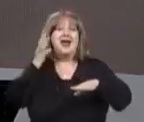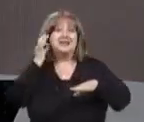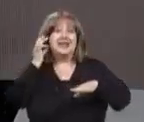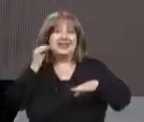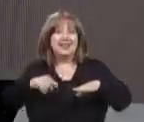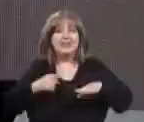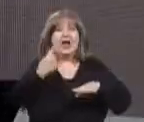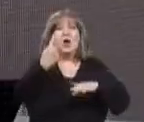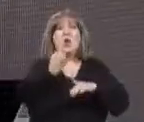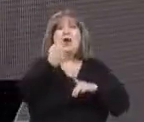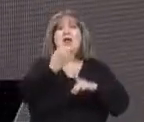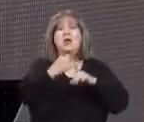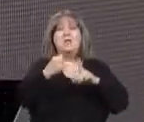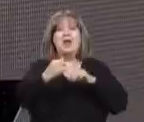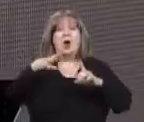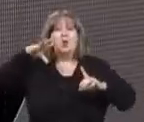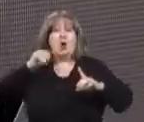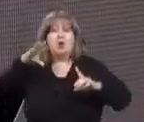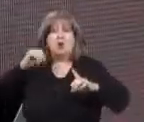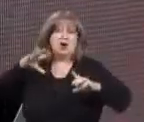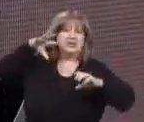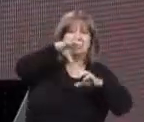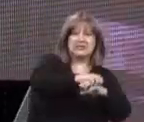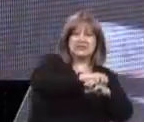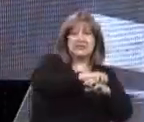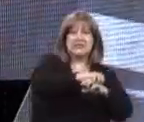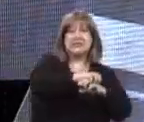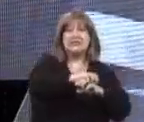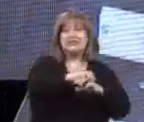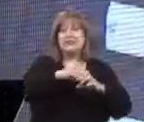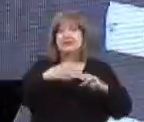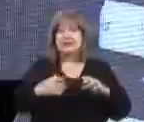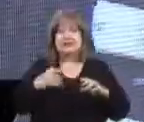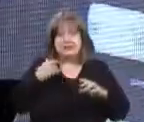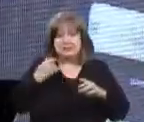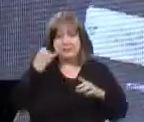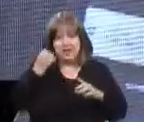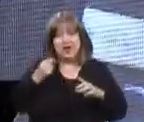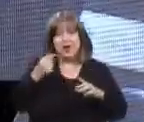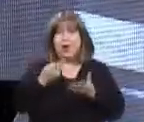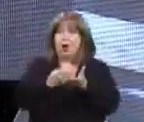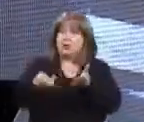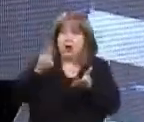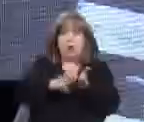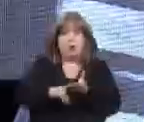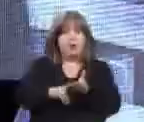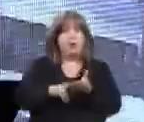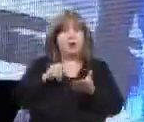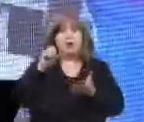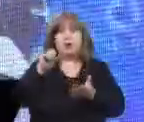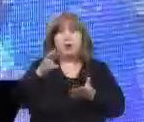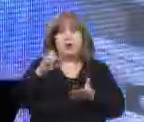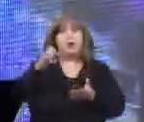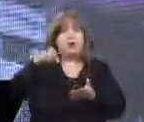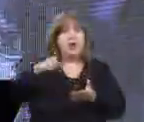fue atacada por un perro otra vez no otra vez tienen que tenemos que lamentablemente a esta noticia sobre esta raza los Pitbulls que